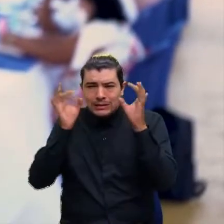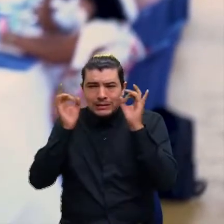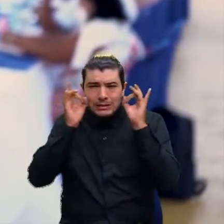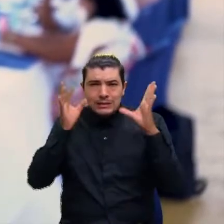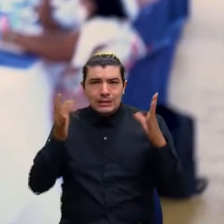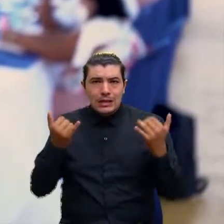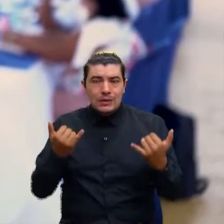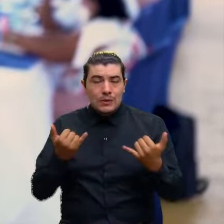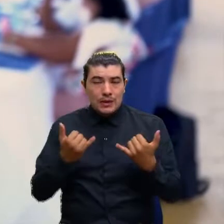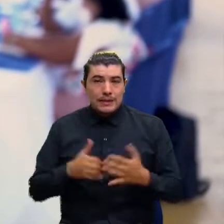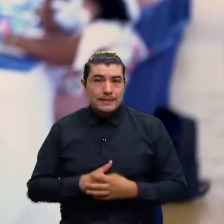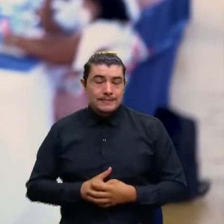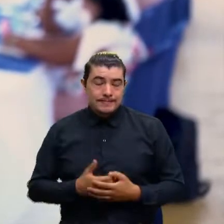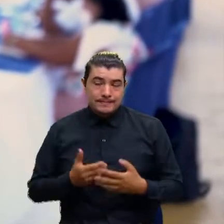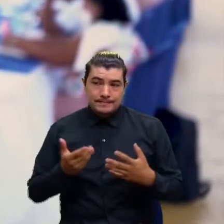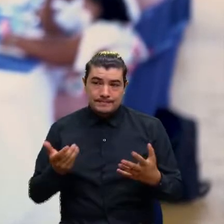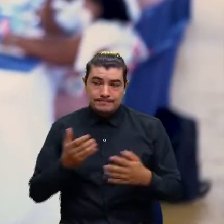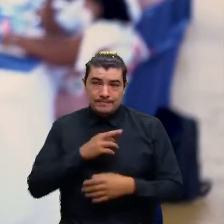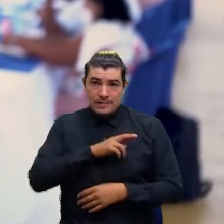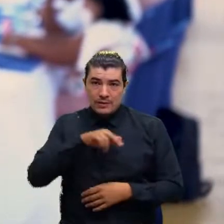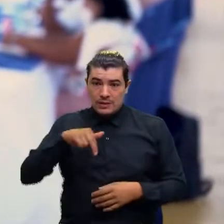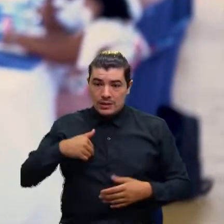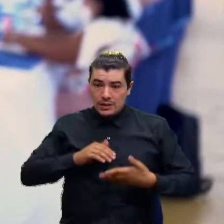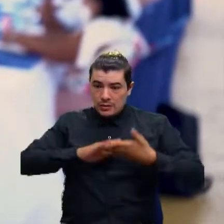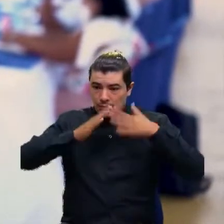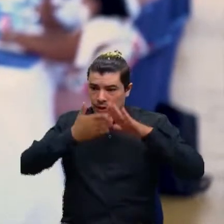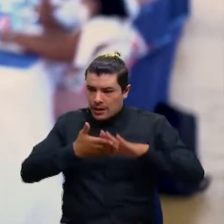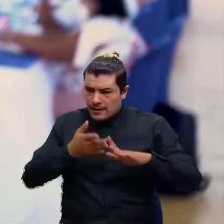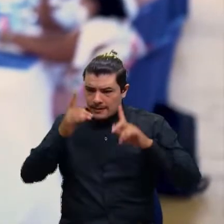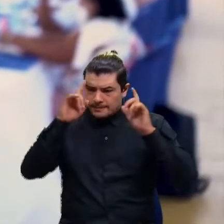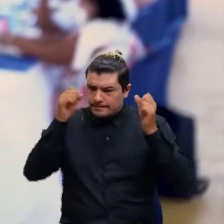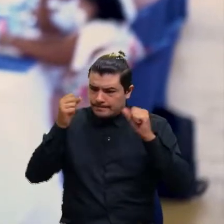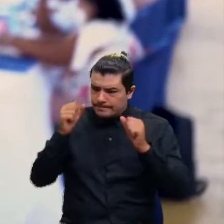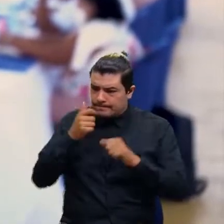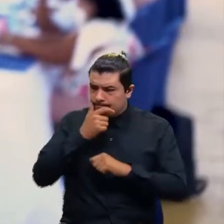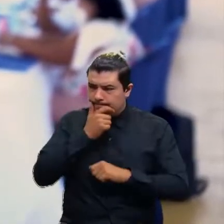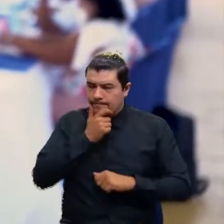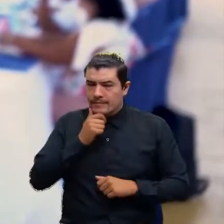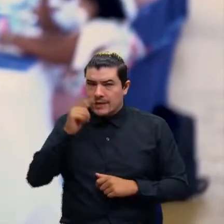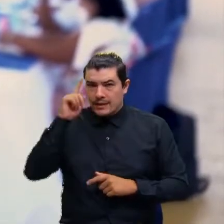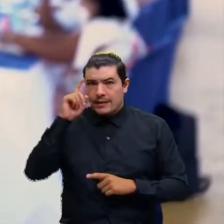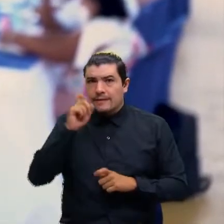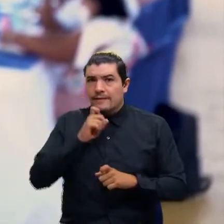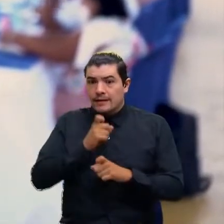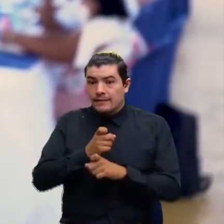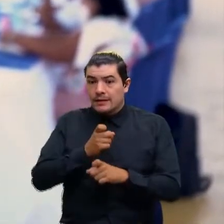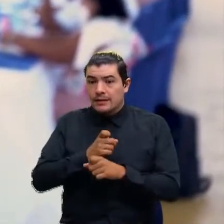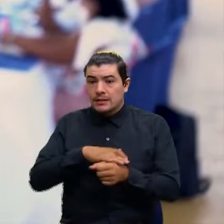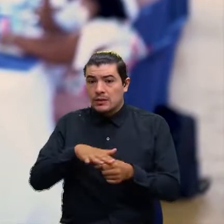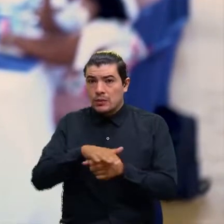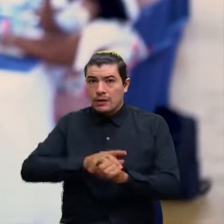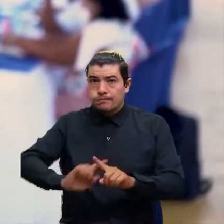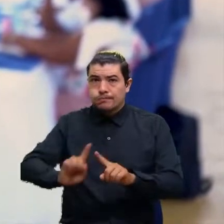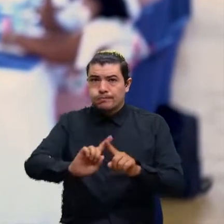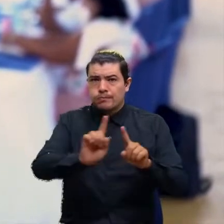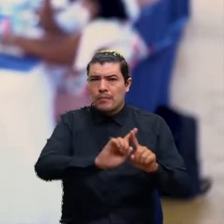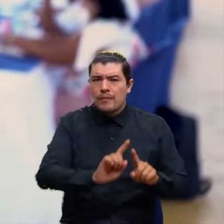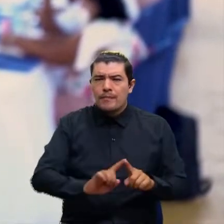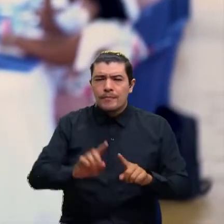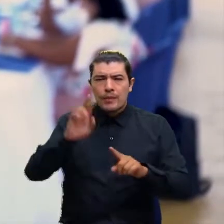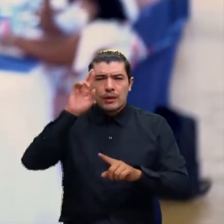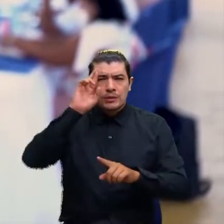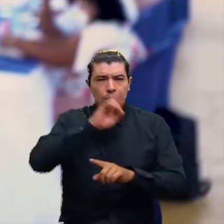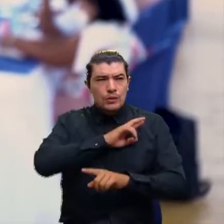pues nos genera un poco de inquietud, el agravamiento de muchas situaciones. De todos modos, tenemos que hacer todos